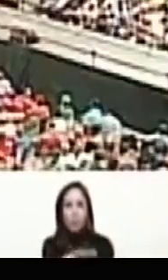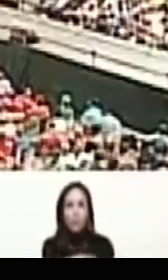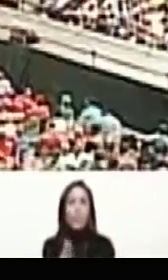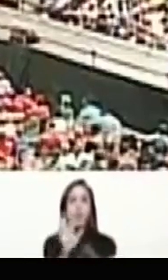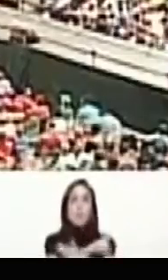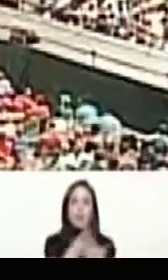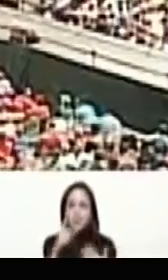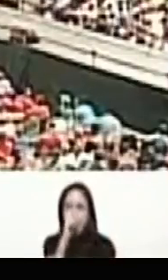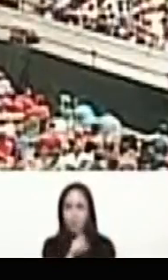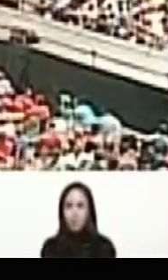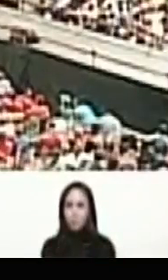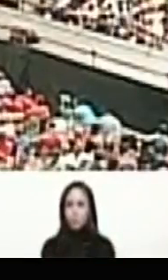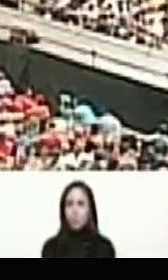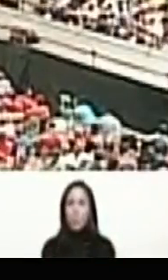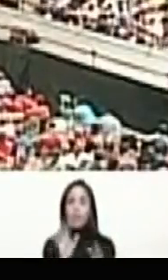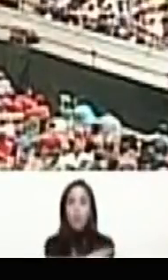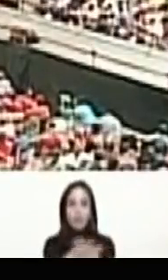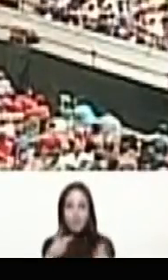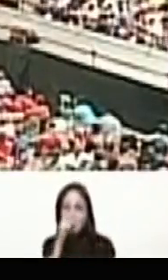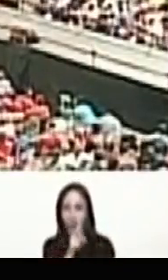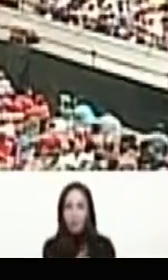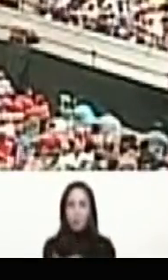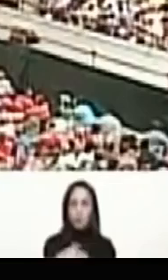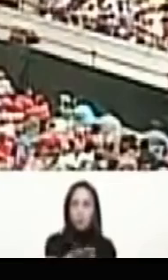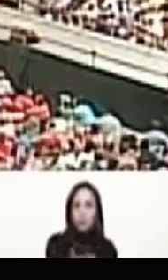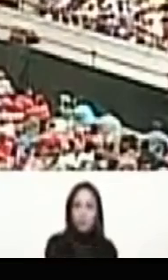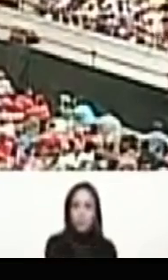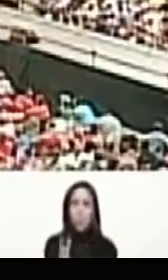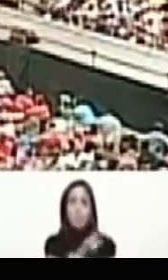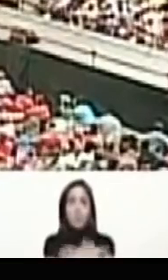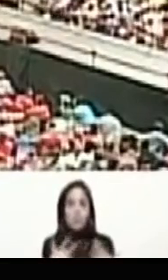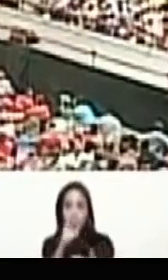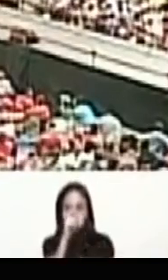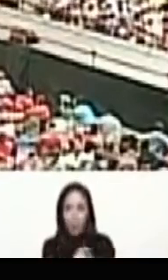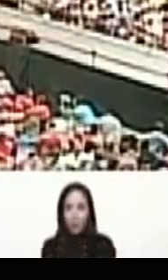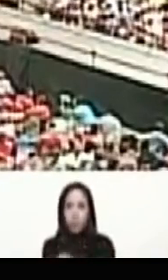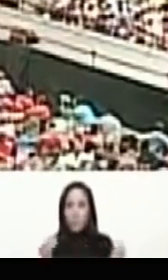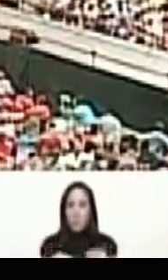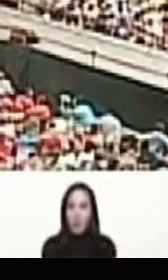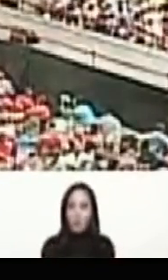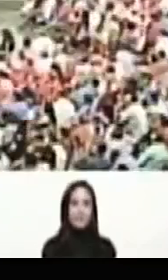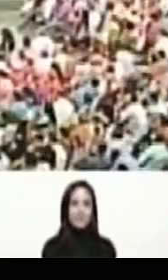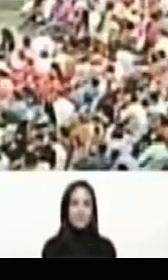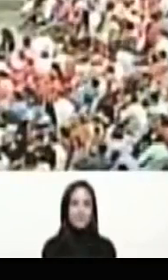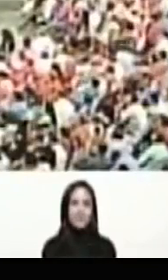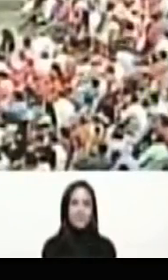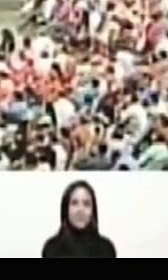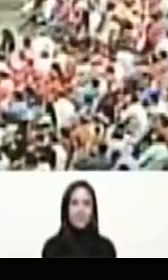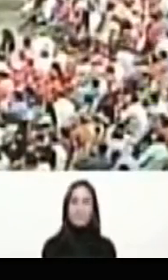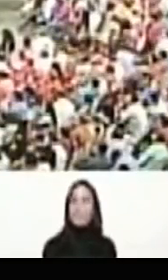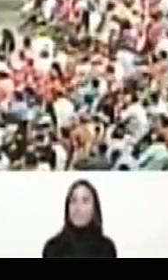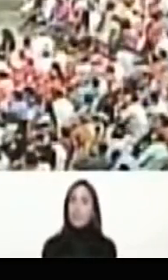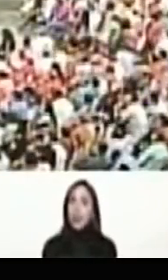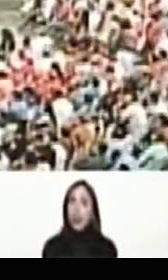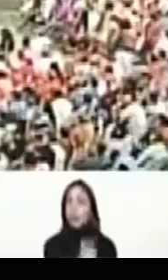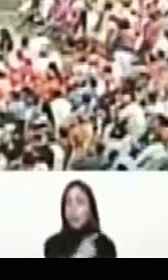16 años, 17 años, 18 años, 12 años. Lo que voy a decir